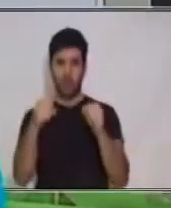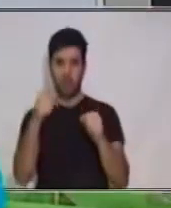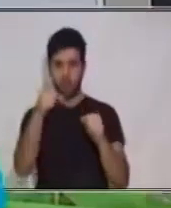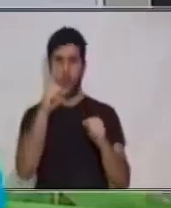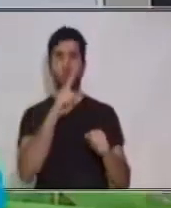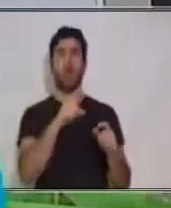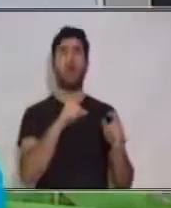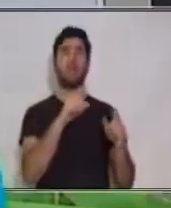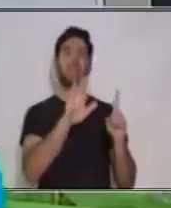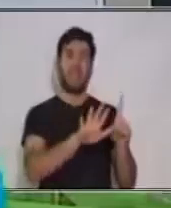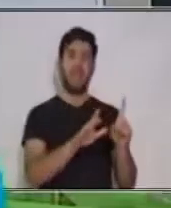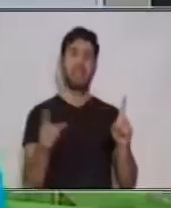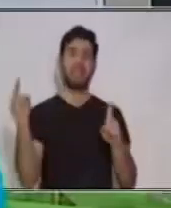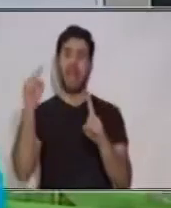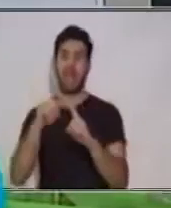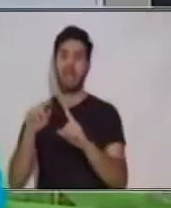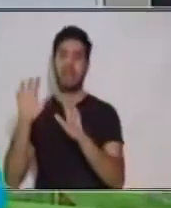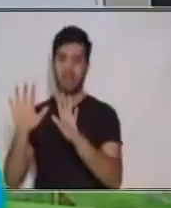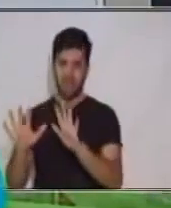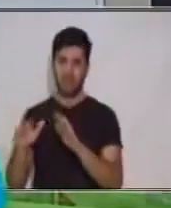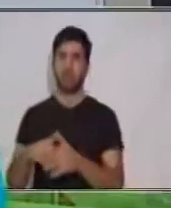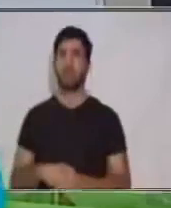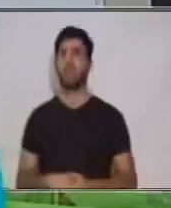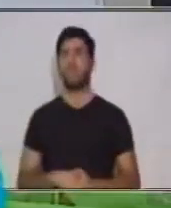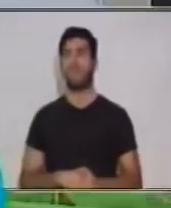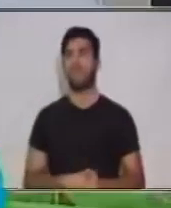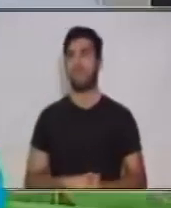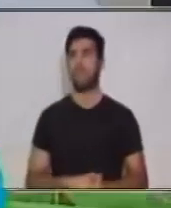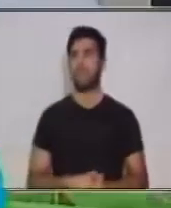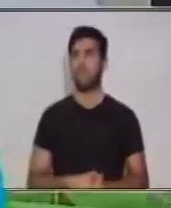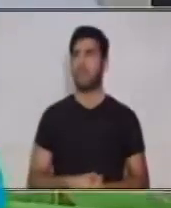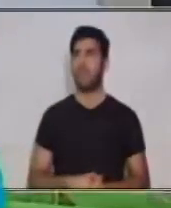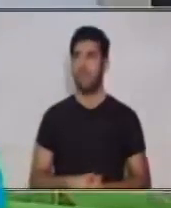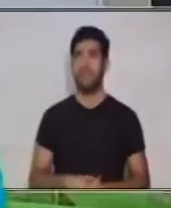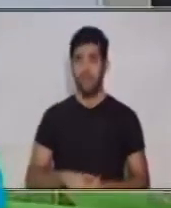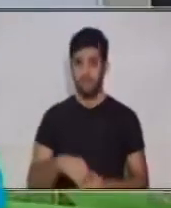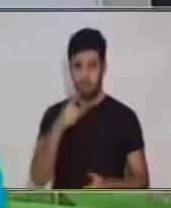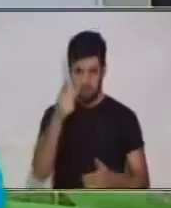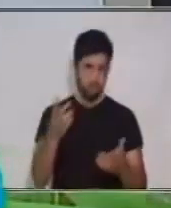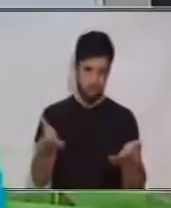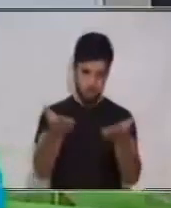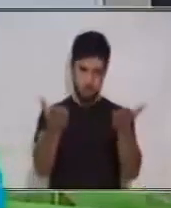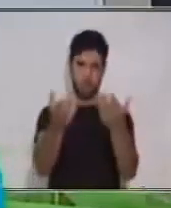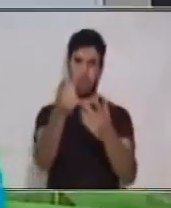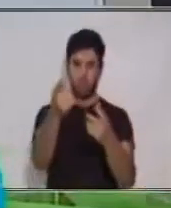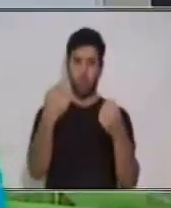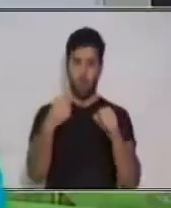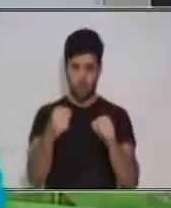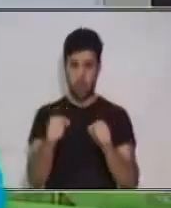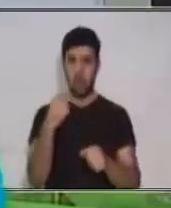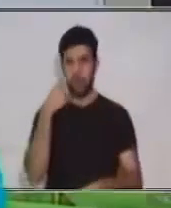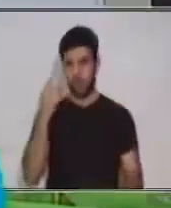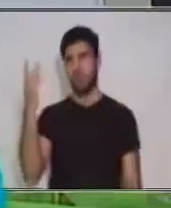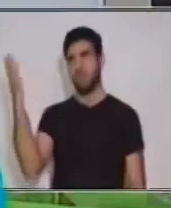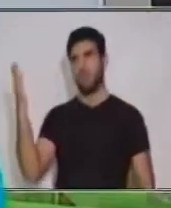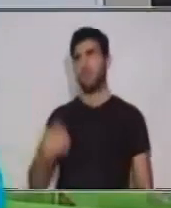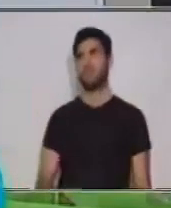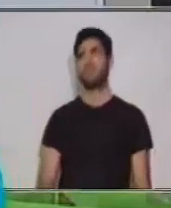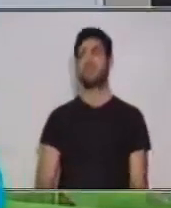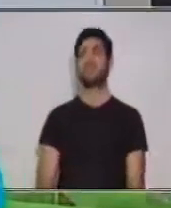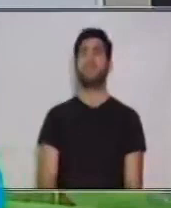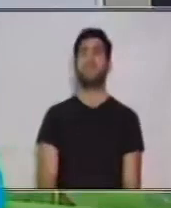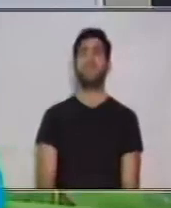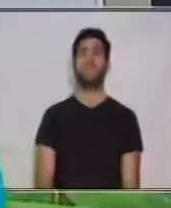en tu tabla. Y en un momento lo hago yo en la mía y vamos chequeando. Hazlo con lápiz, por si hay algún error, lo